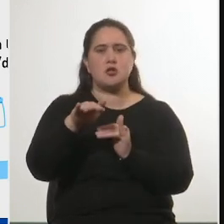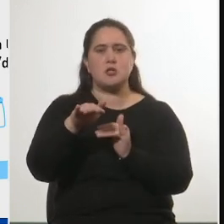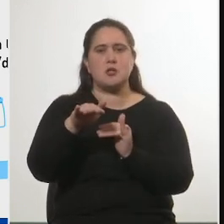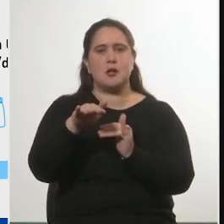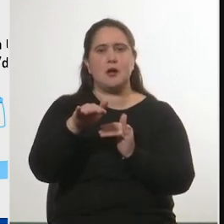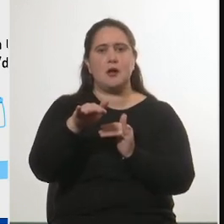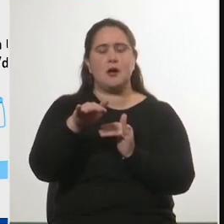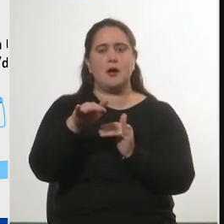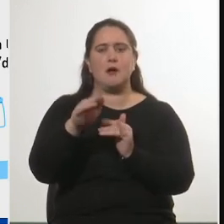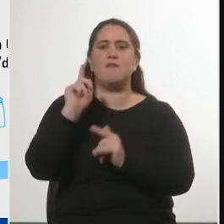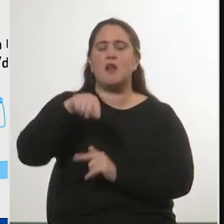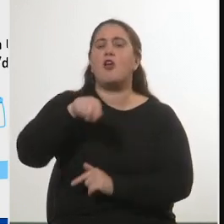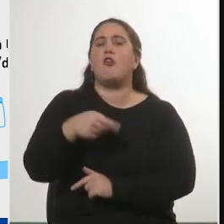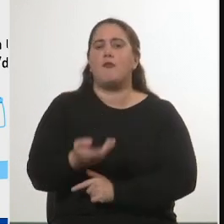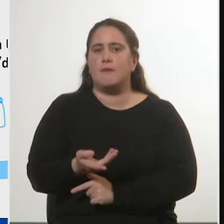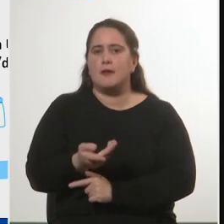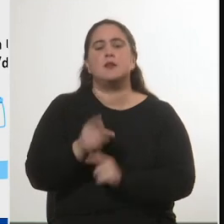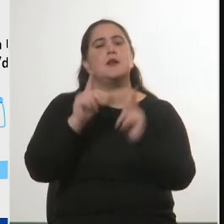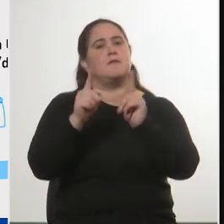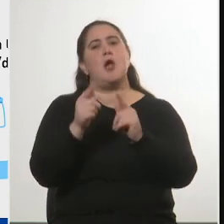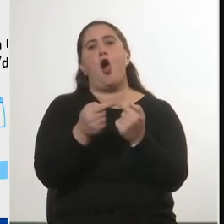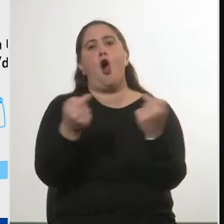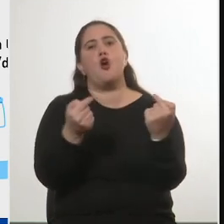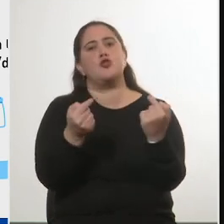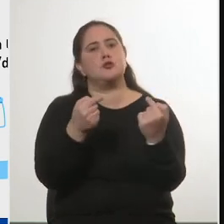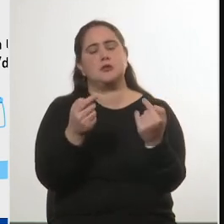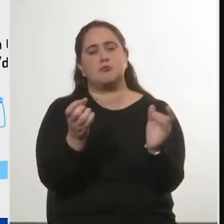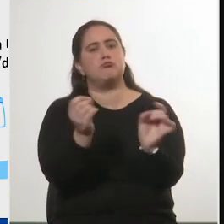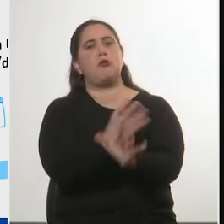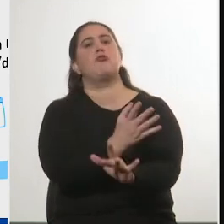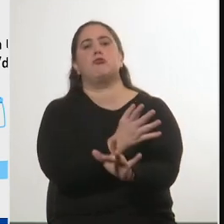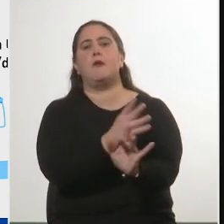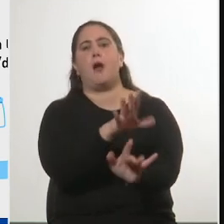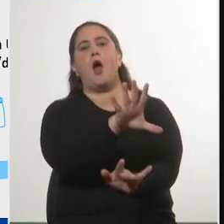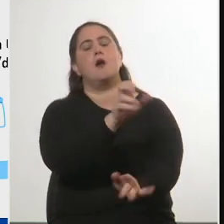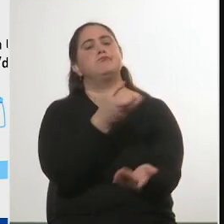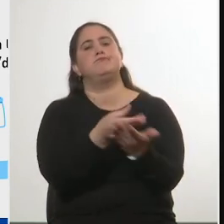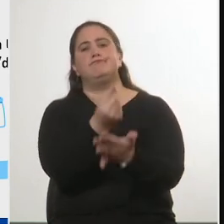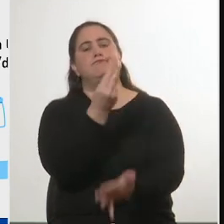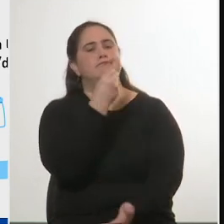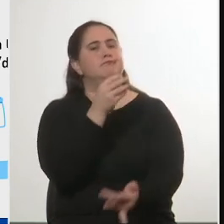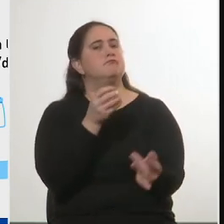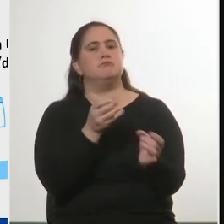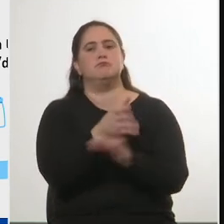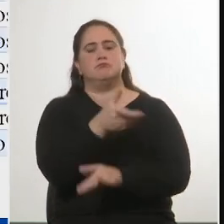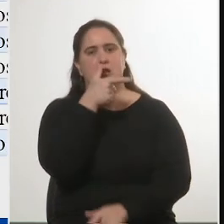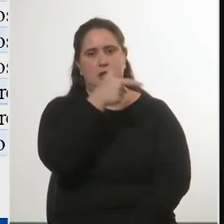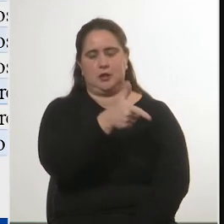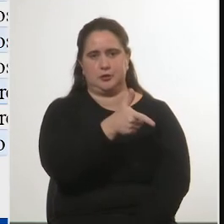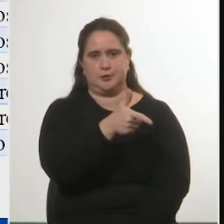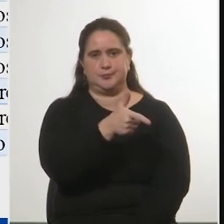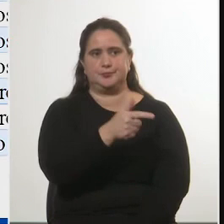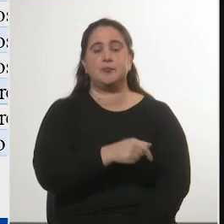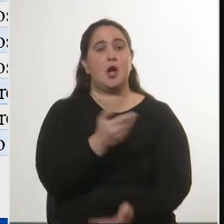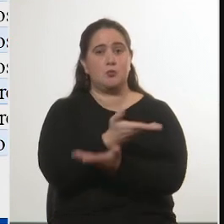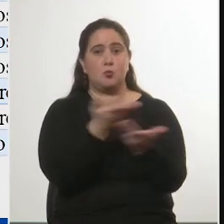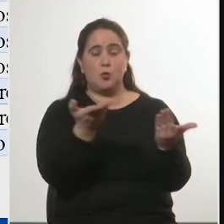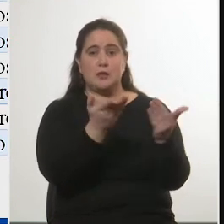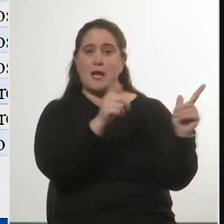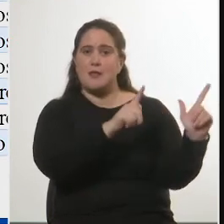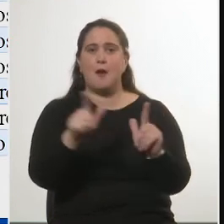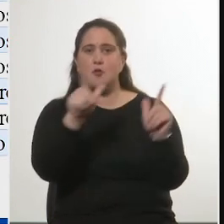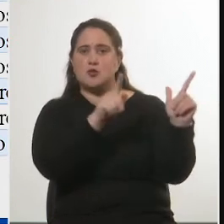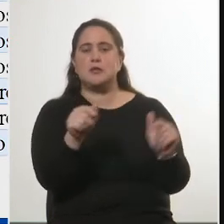proporción de proviene además de los productos listos para el consumo ultraprocesados. Voy a mostrar ahora